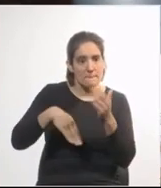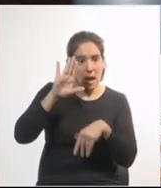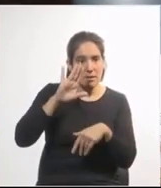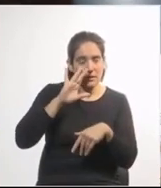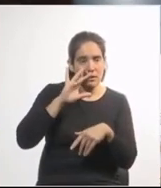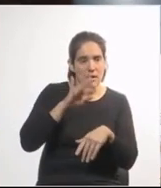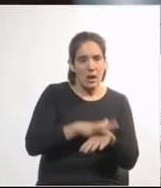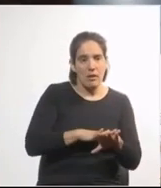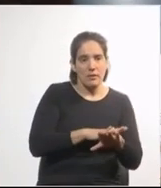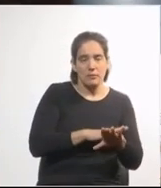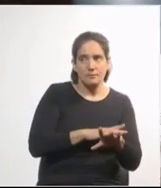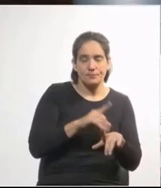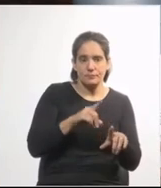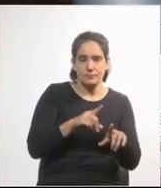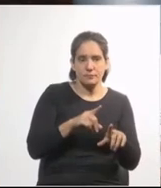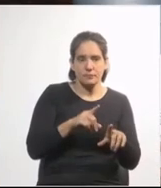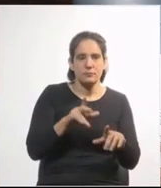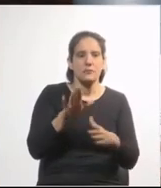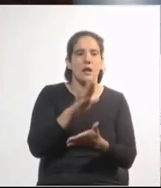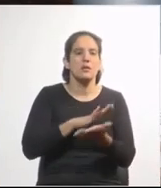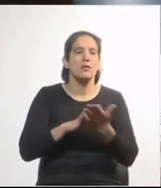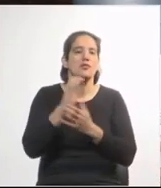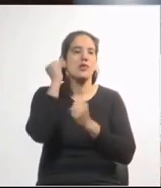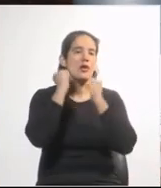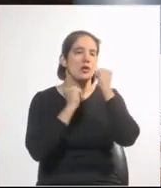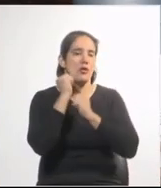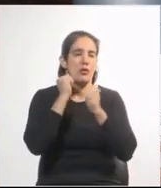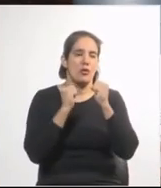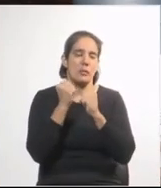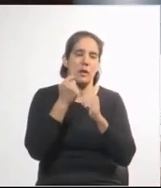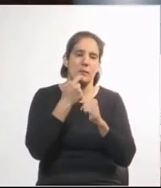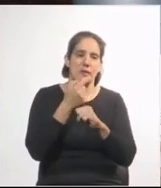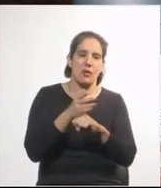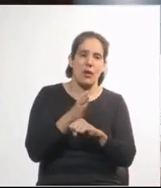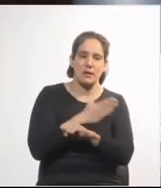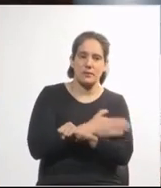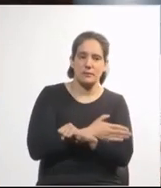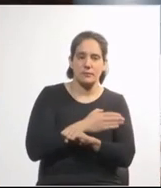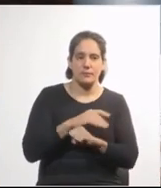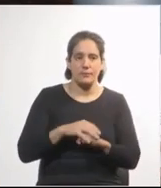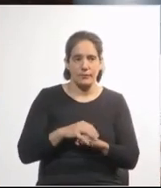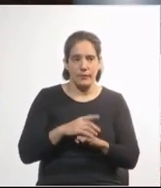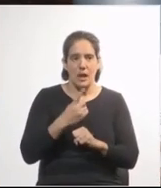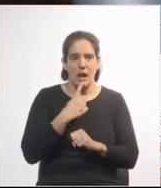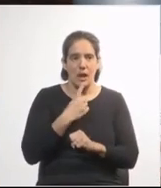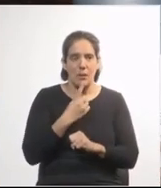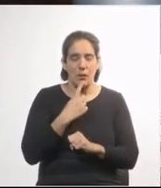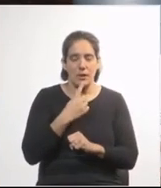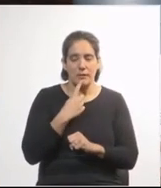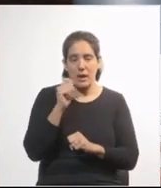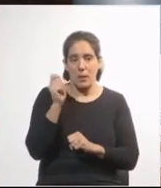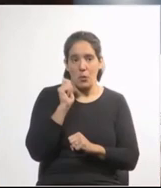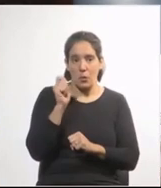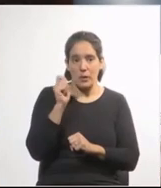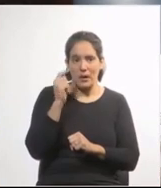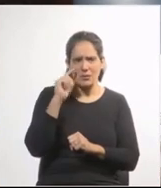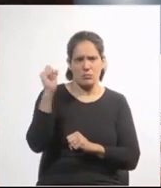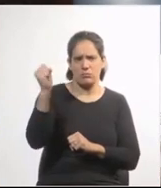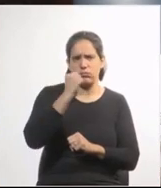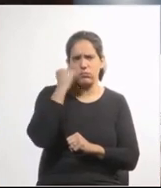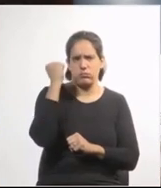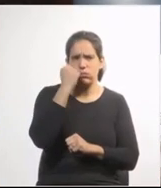menores. En un contexto económico como el que se describió, la política pública es un aspecto clave